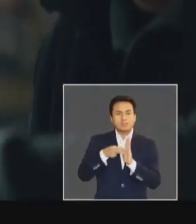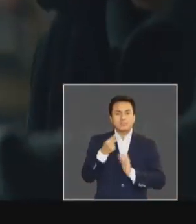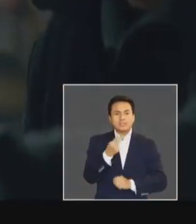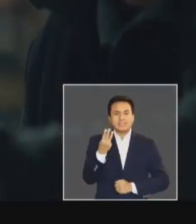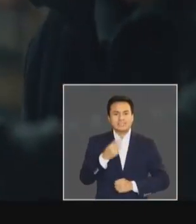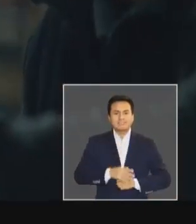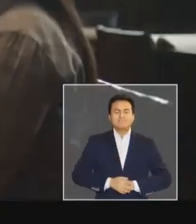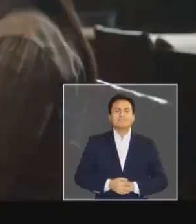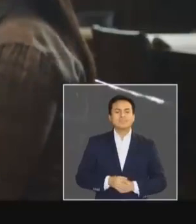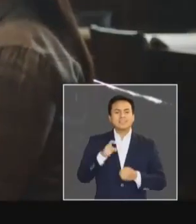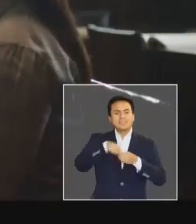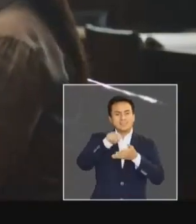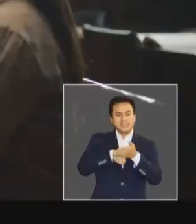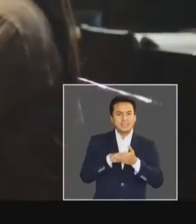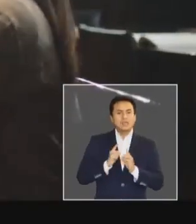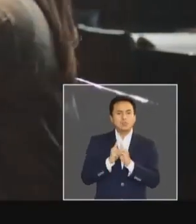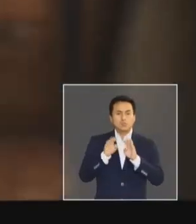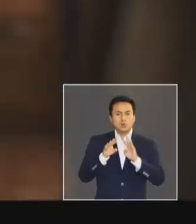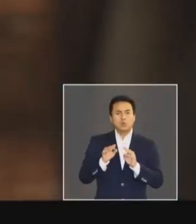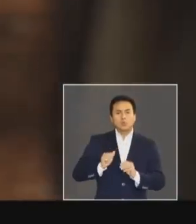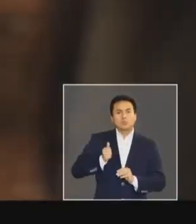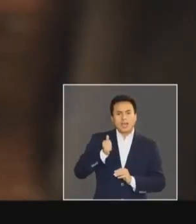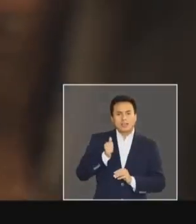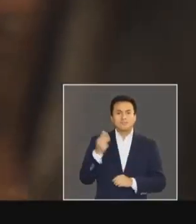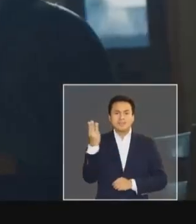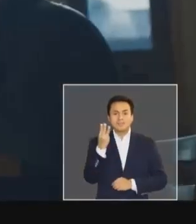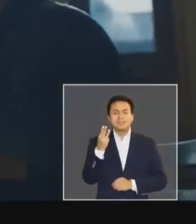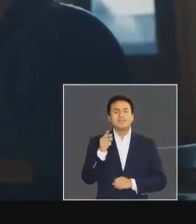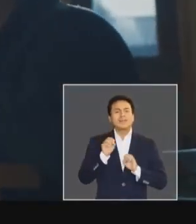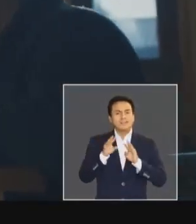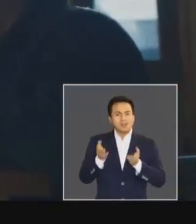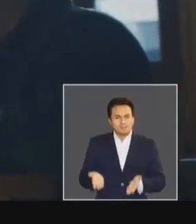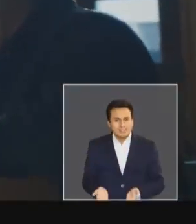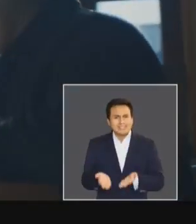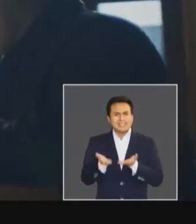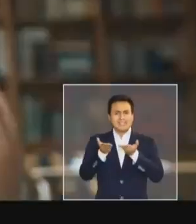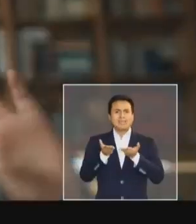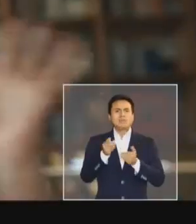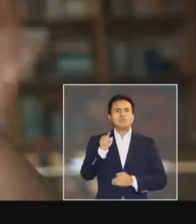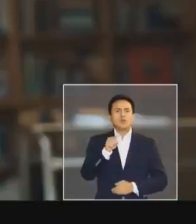Tutorías 2023. Inscríbete como tutora o tutor voluntario en